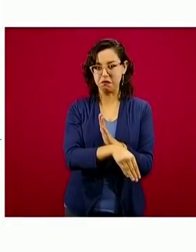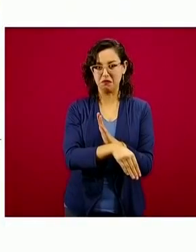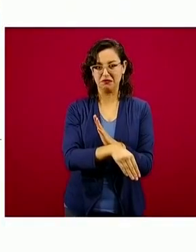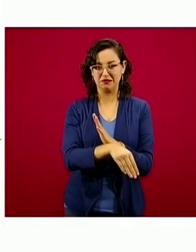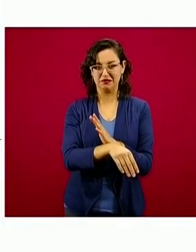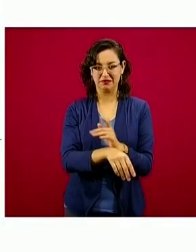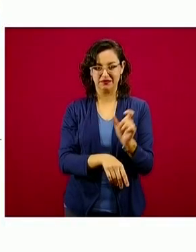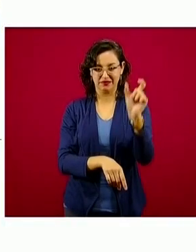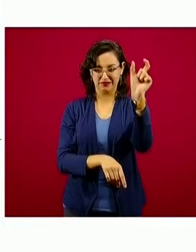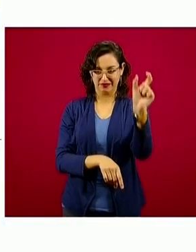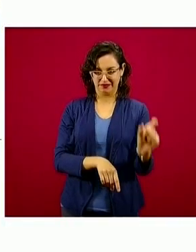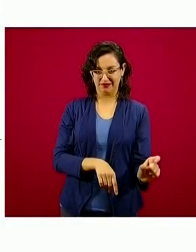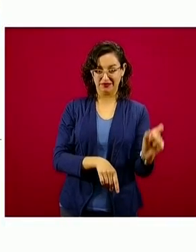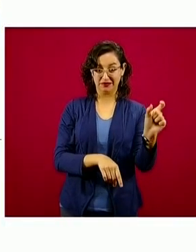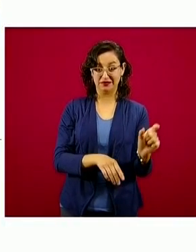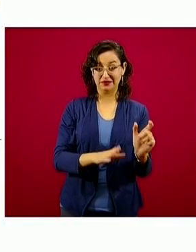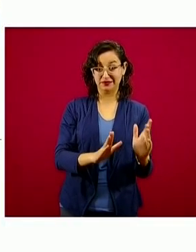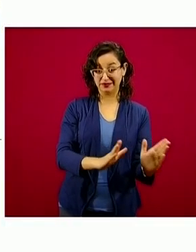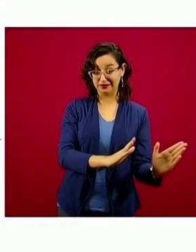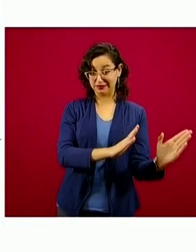me caes calderón